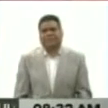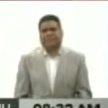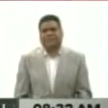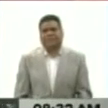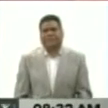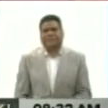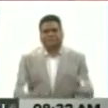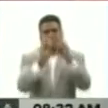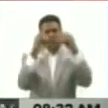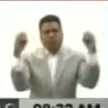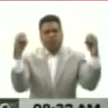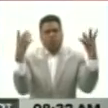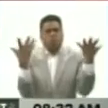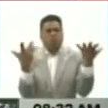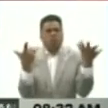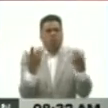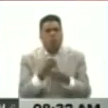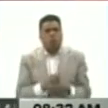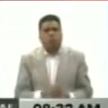mí